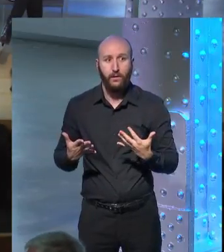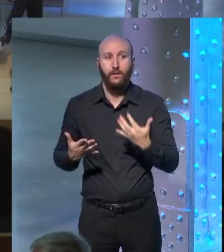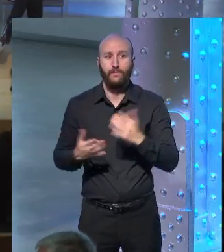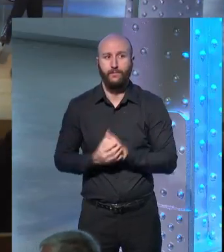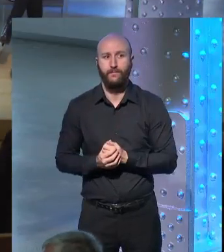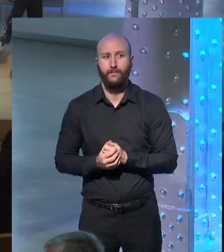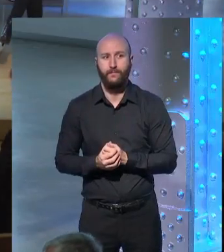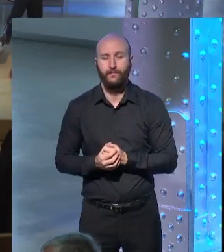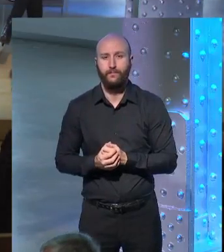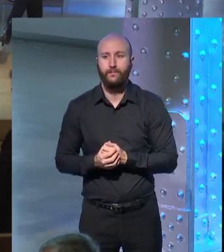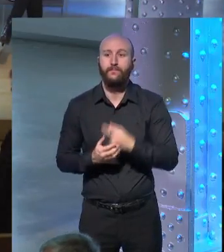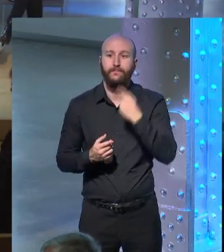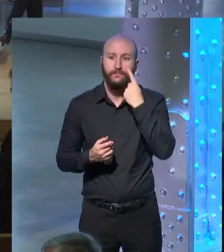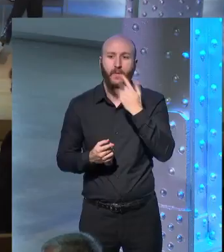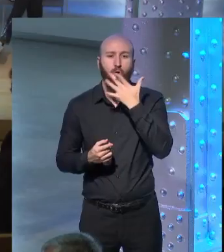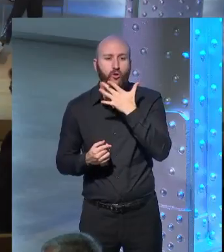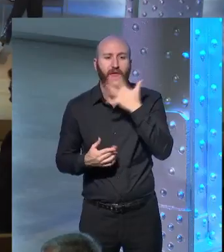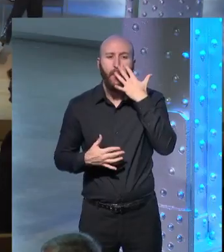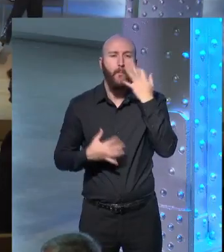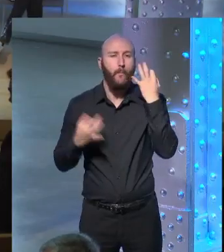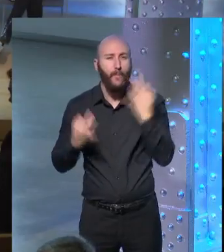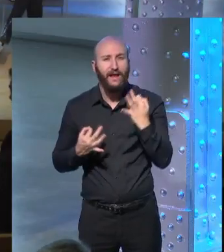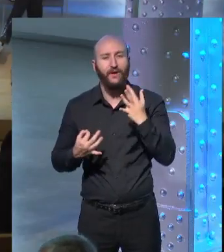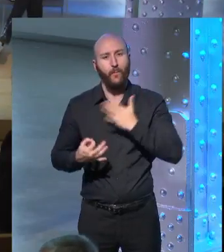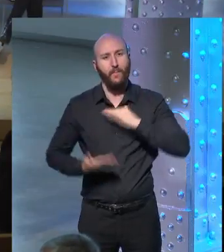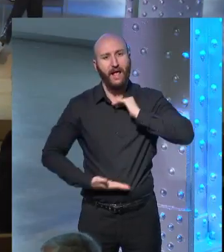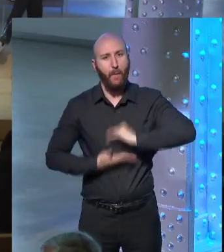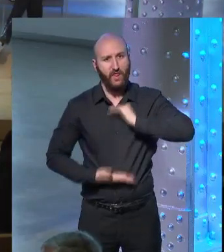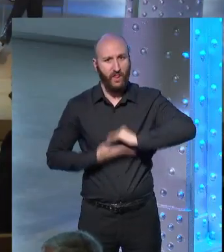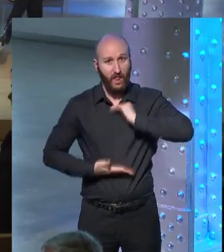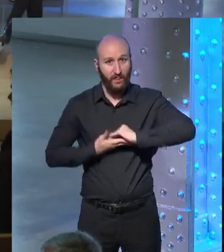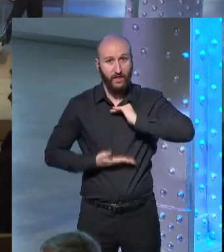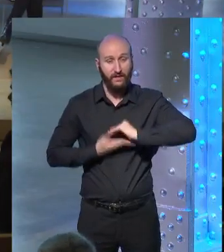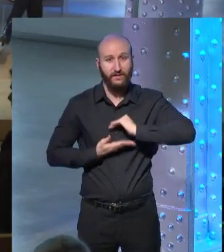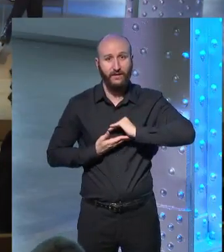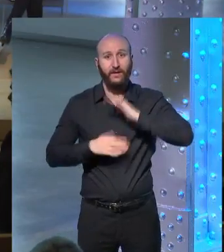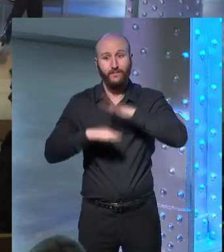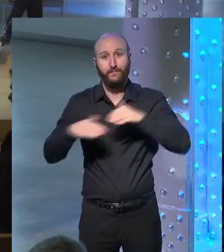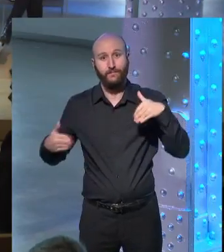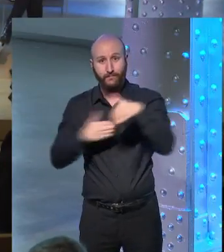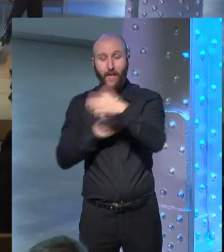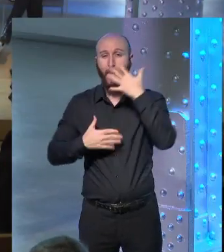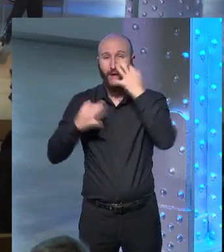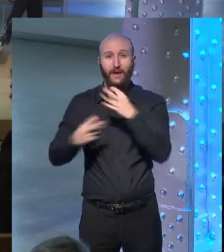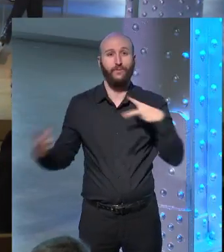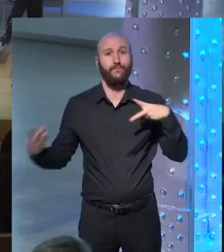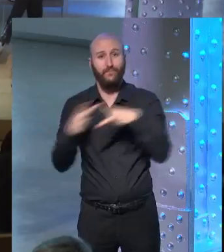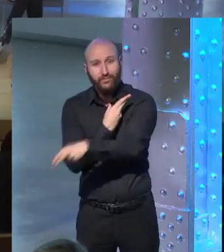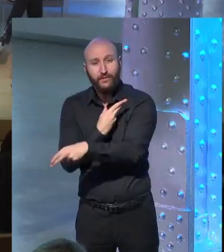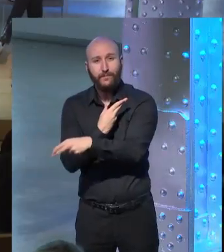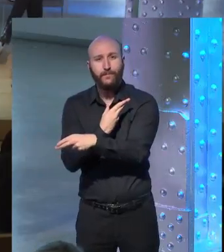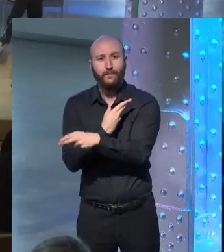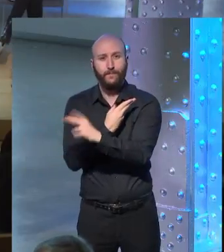Tzu. Vamos a conocer los peligros, vamos a conocer nuestras capacidades, porque así podremos evitar esos peligros y mitigar